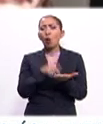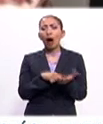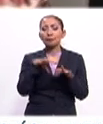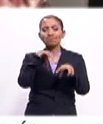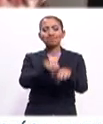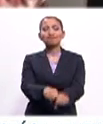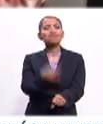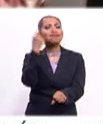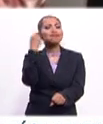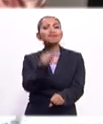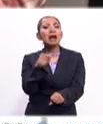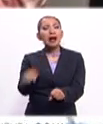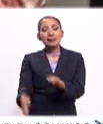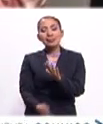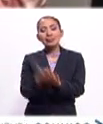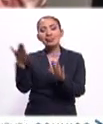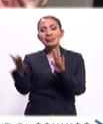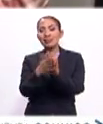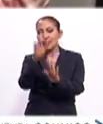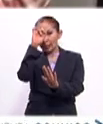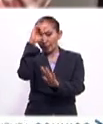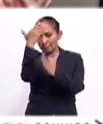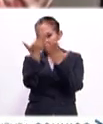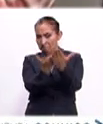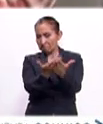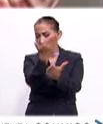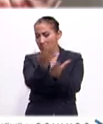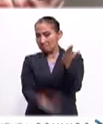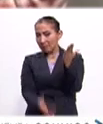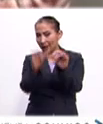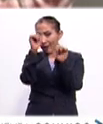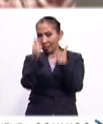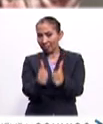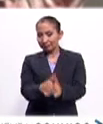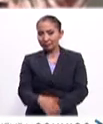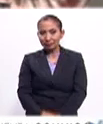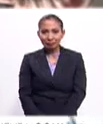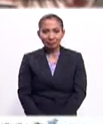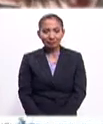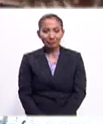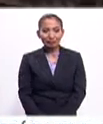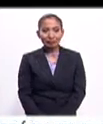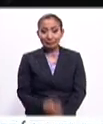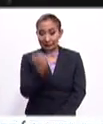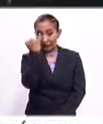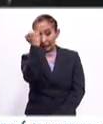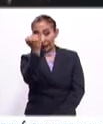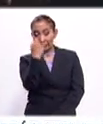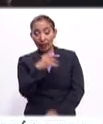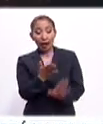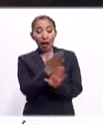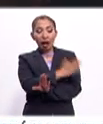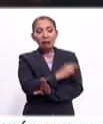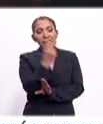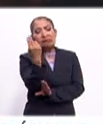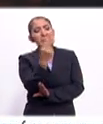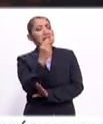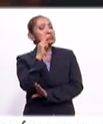sido tomado para construir propuestas en materia de arte. La idea fue a partir de la